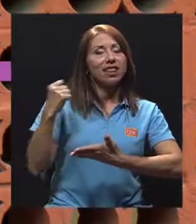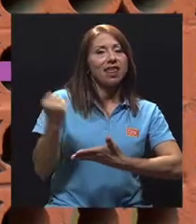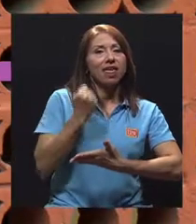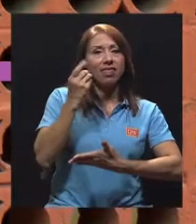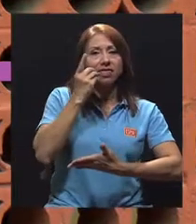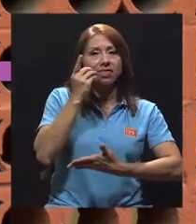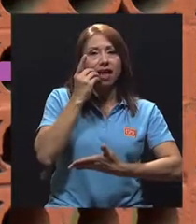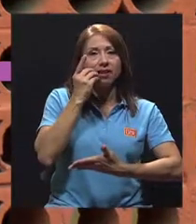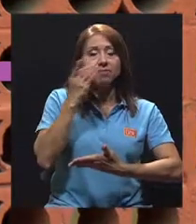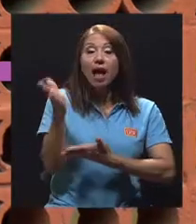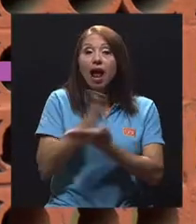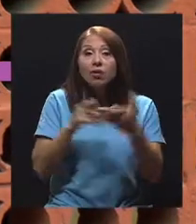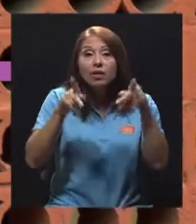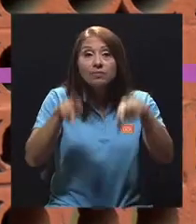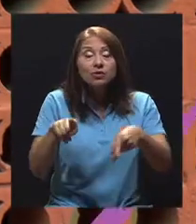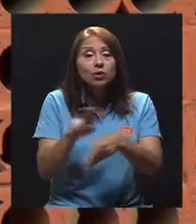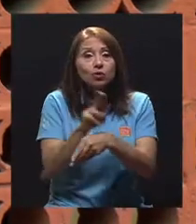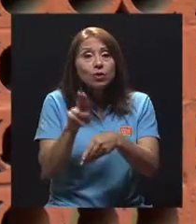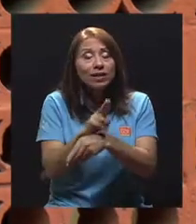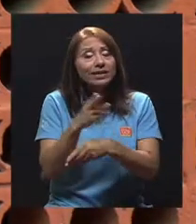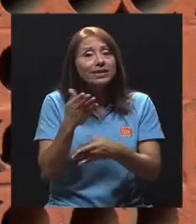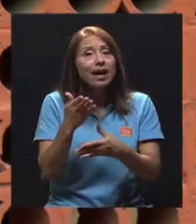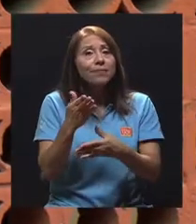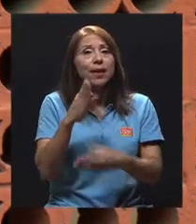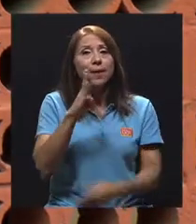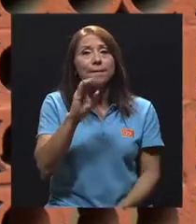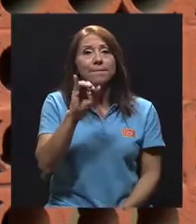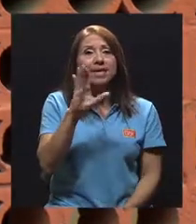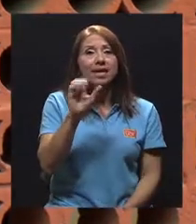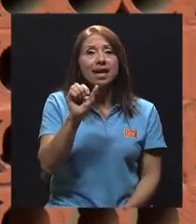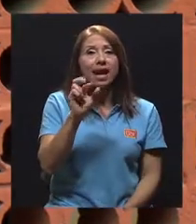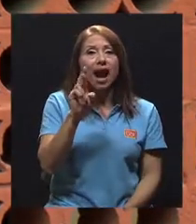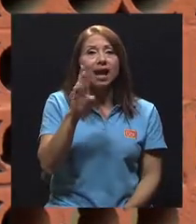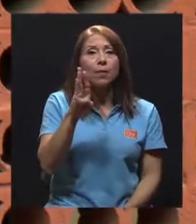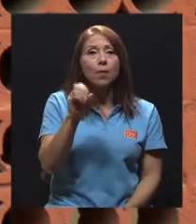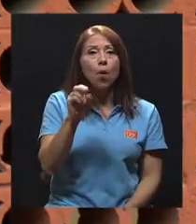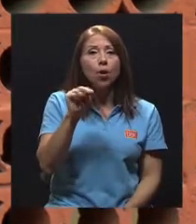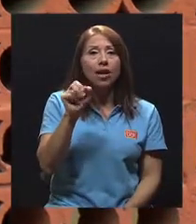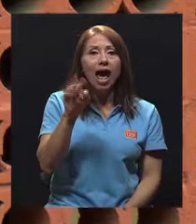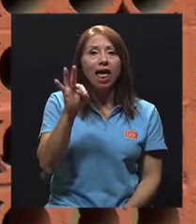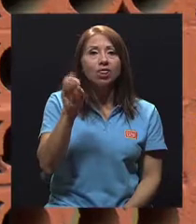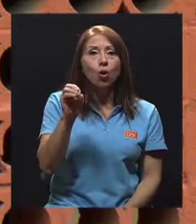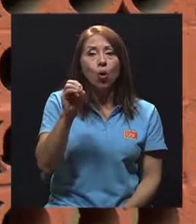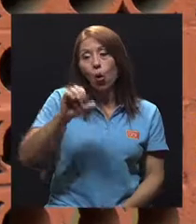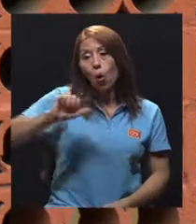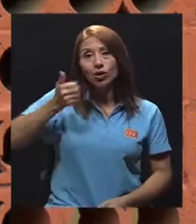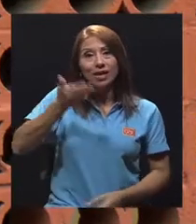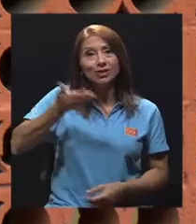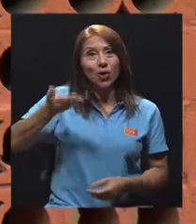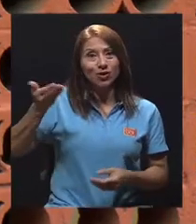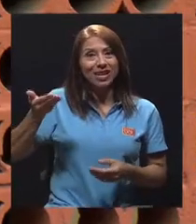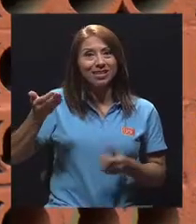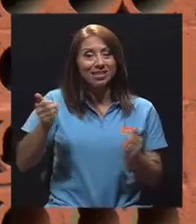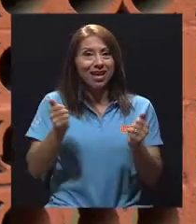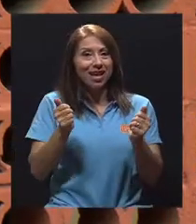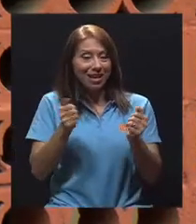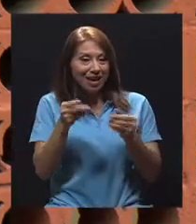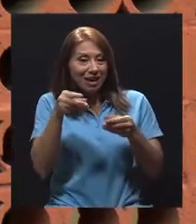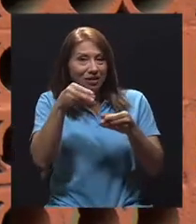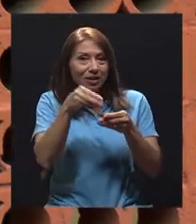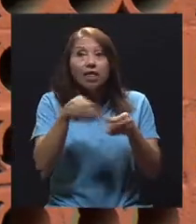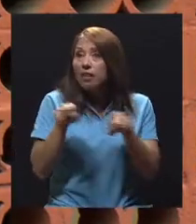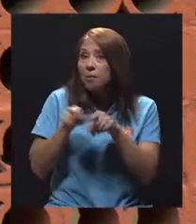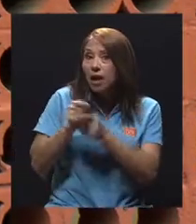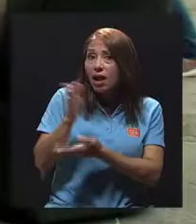que utiliza en la higiene oral, utiliza bicarbonato, utiliza cosas abrasivas que le echan a la pasta de dientes.